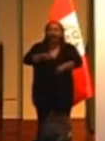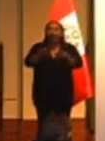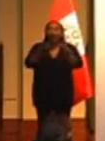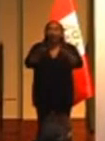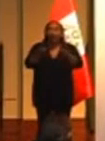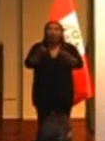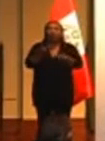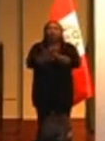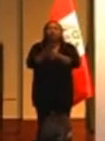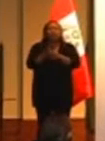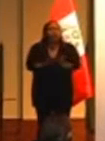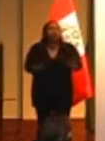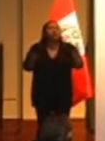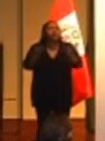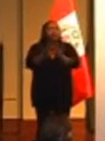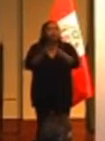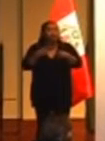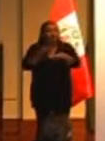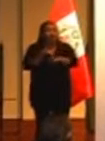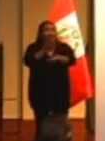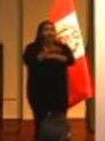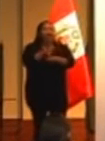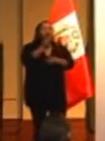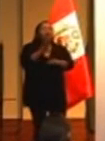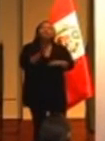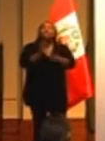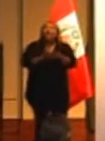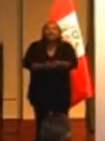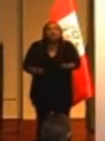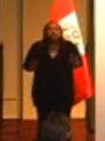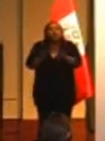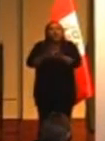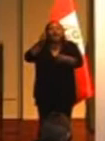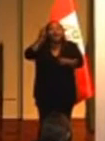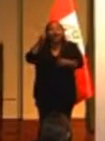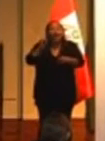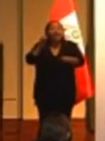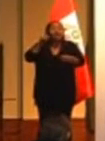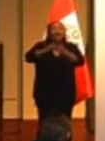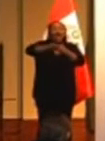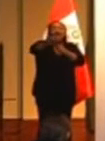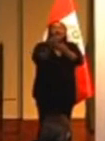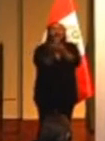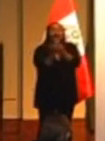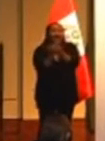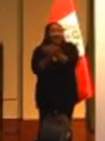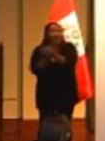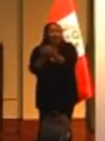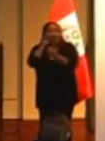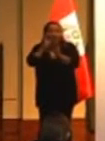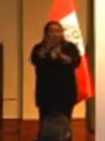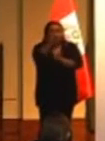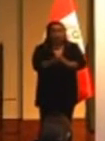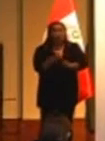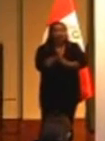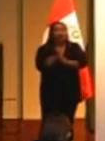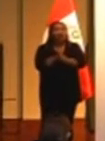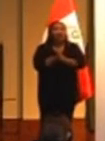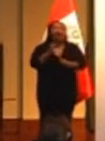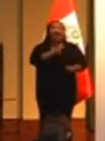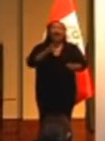vehículo alternativo, y lo hemos dicho, sobre todo para viajes de cercanía. Porque, por ejemplo, una persona que trabaja en el